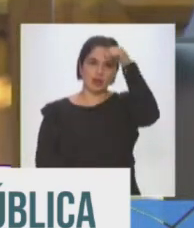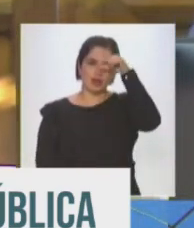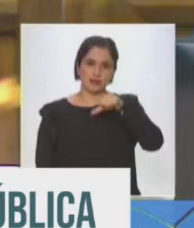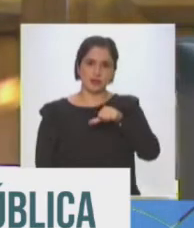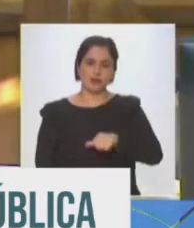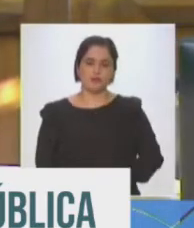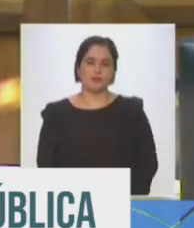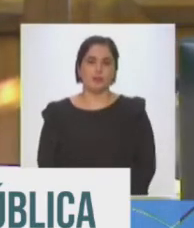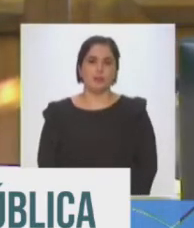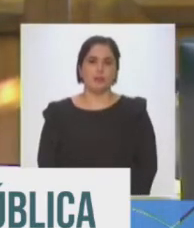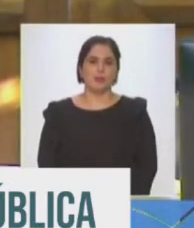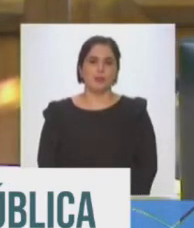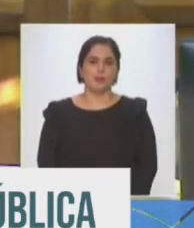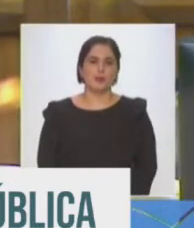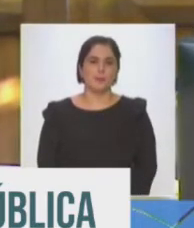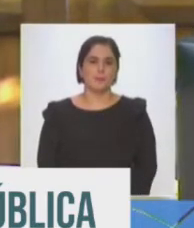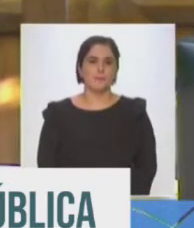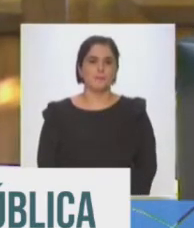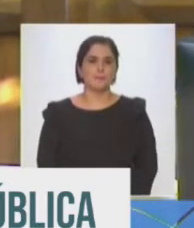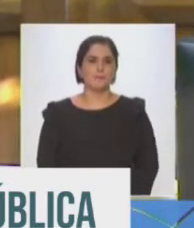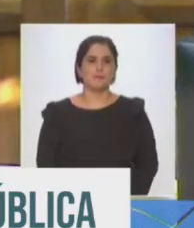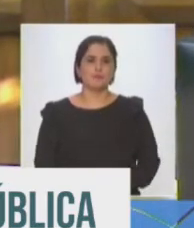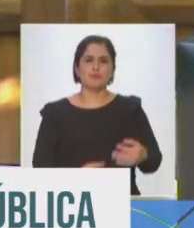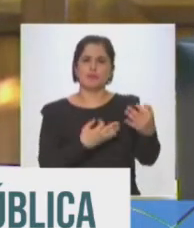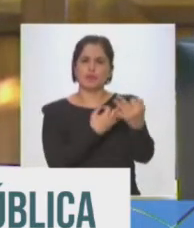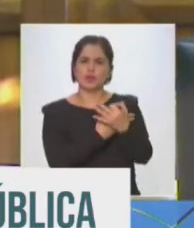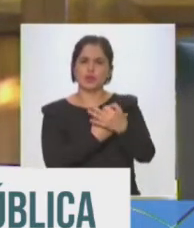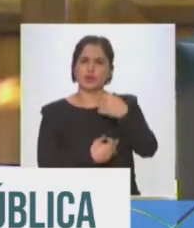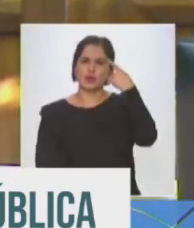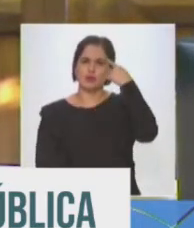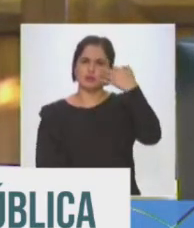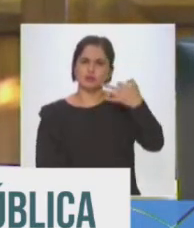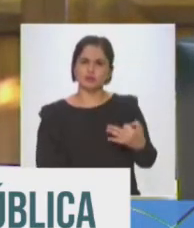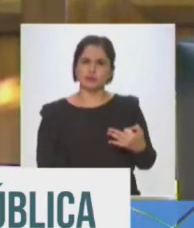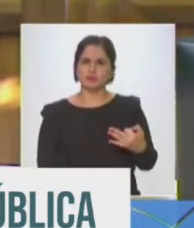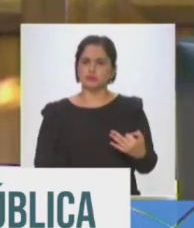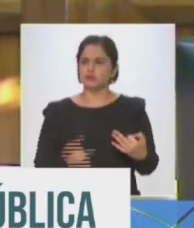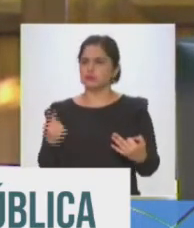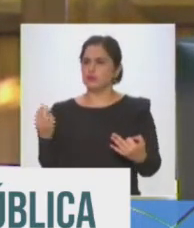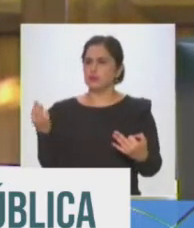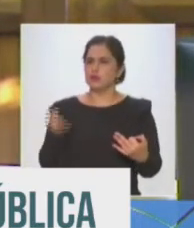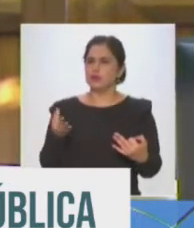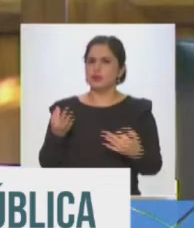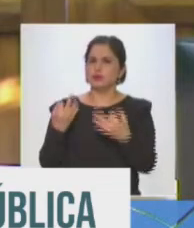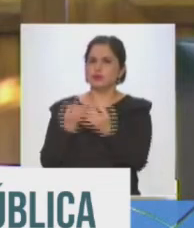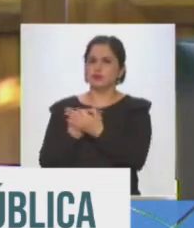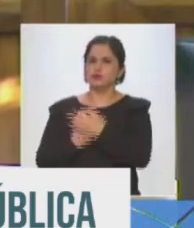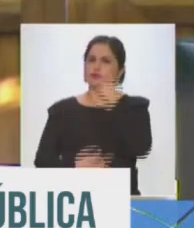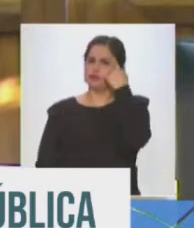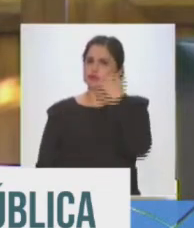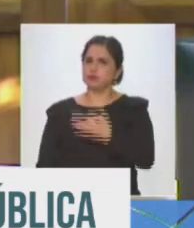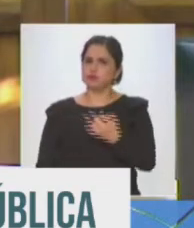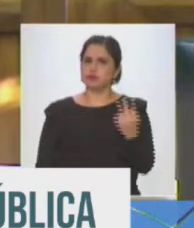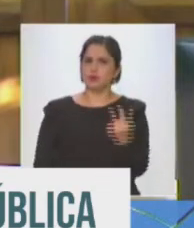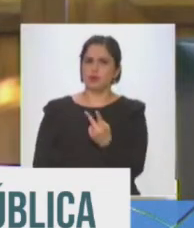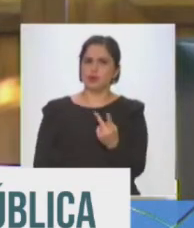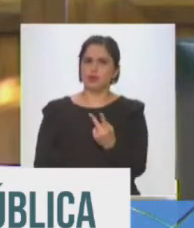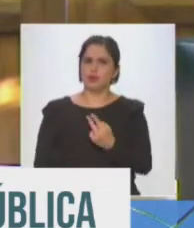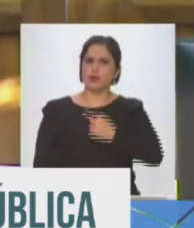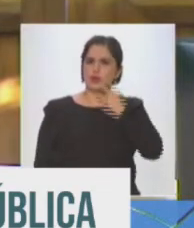proyectos que están siendo investigados respecto de esta situación,